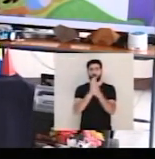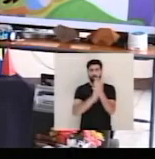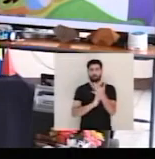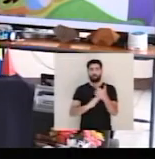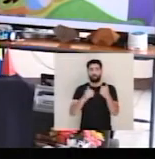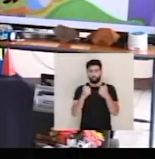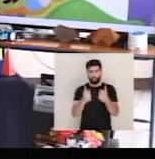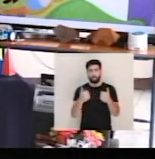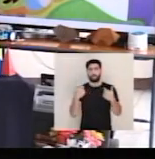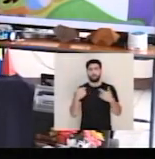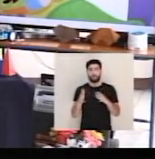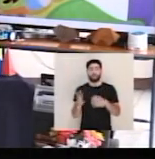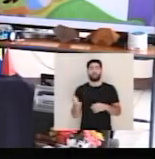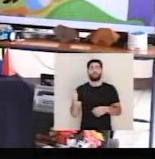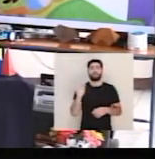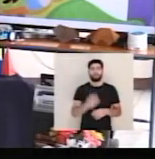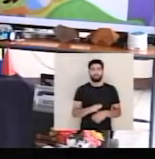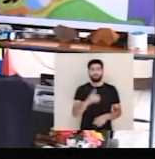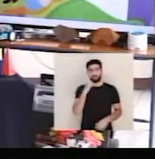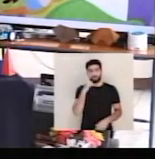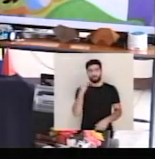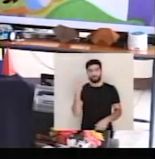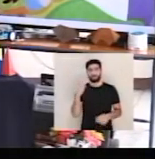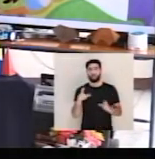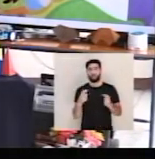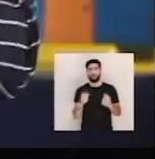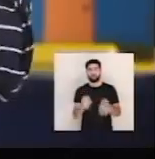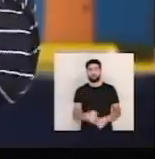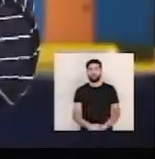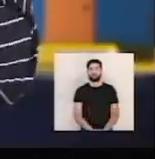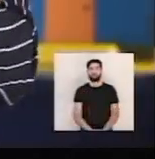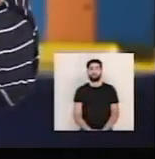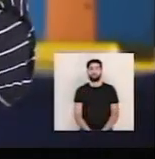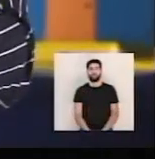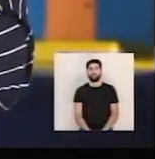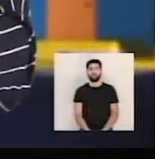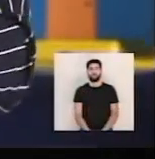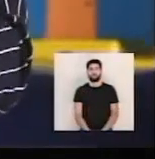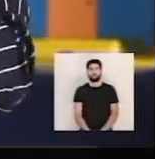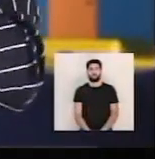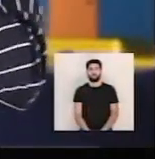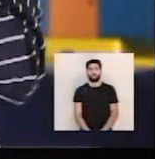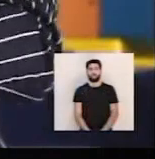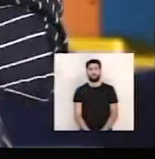Sí, muy bien. Y luego vamos a hacer esto. Círculos.